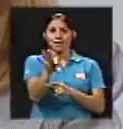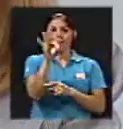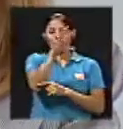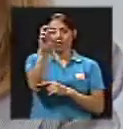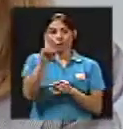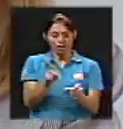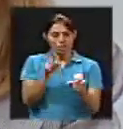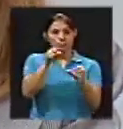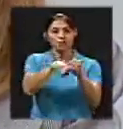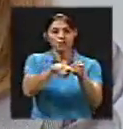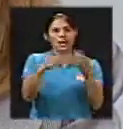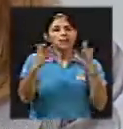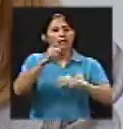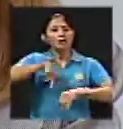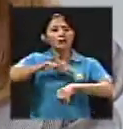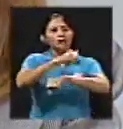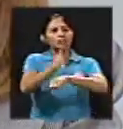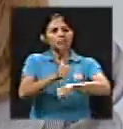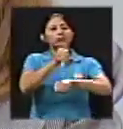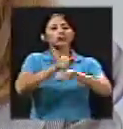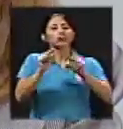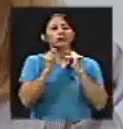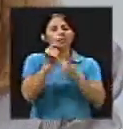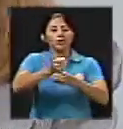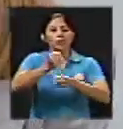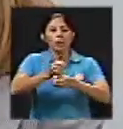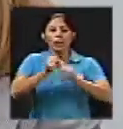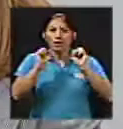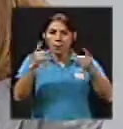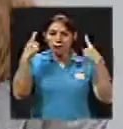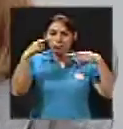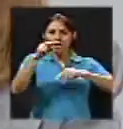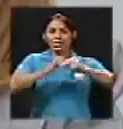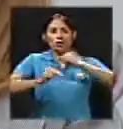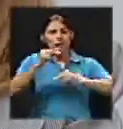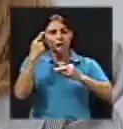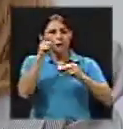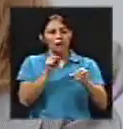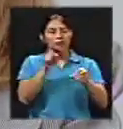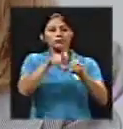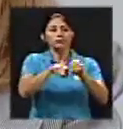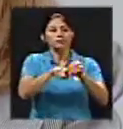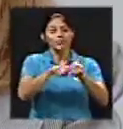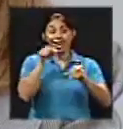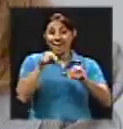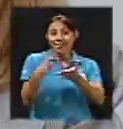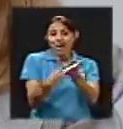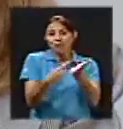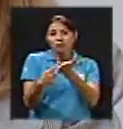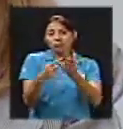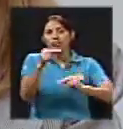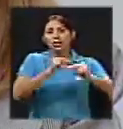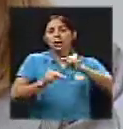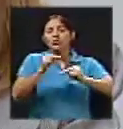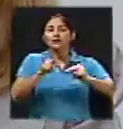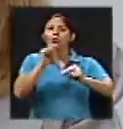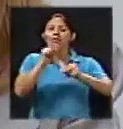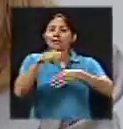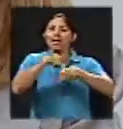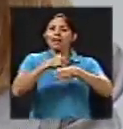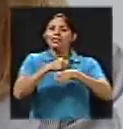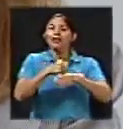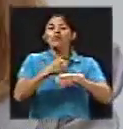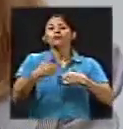deberá llevarse a cabo la negociación para poder integrarse plenamente. Esta negociación, me parece a mí, corresponderá llevarla a la